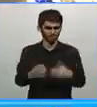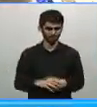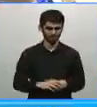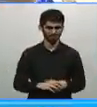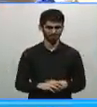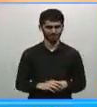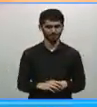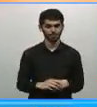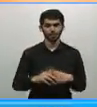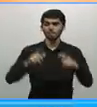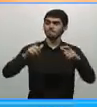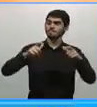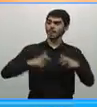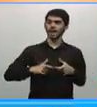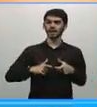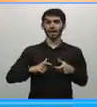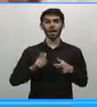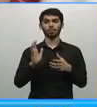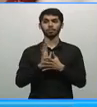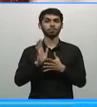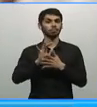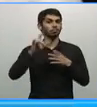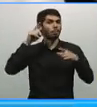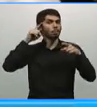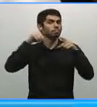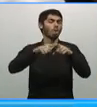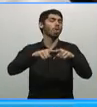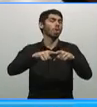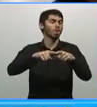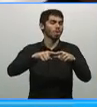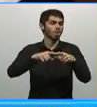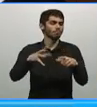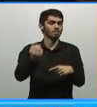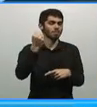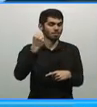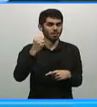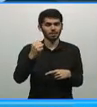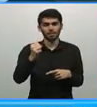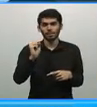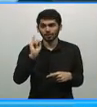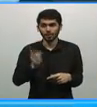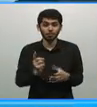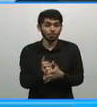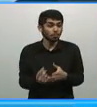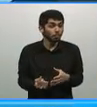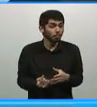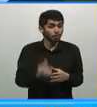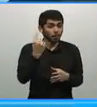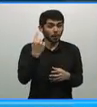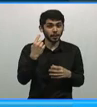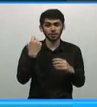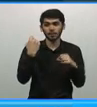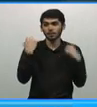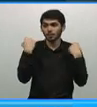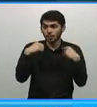significa por ahí la culminación de todo este proceso. También es la primera vez que participamos con deportes de conjuntos en